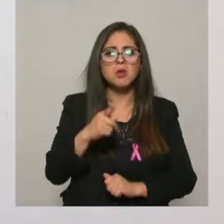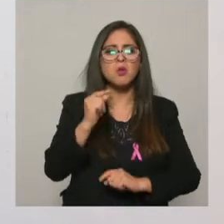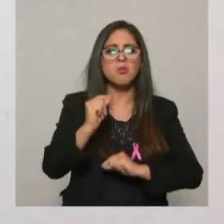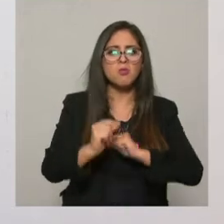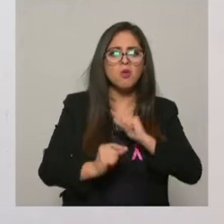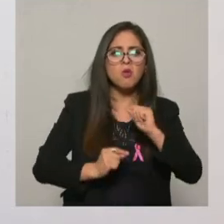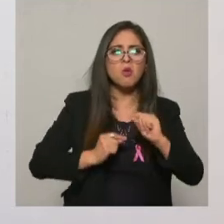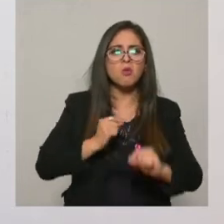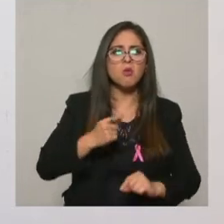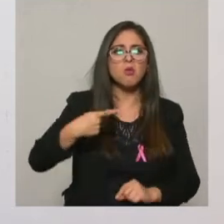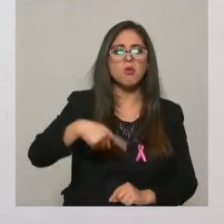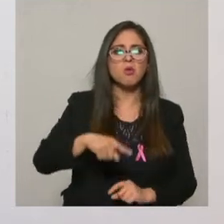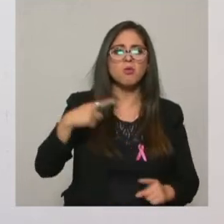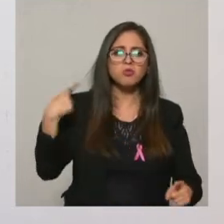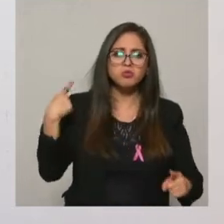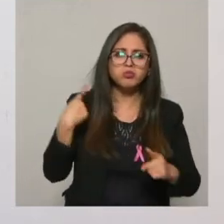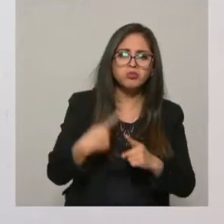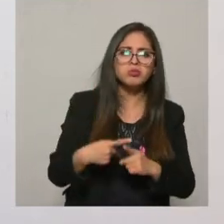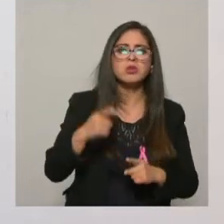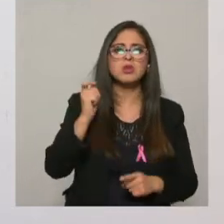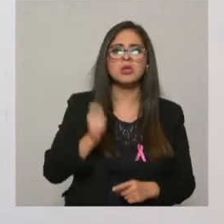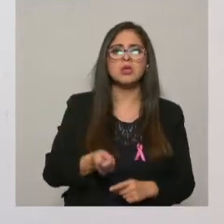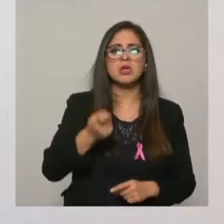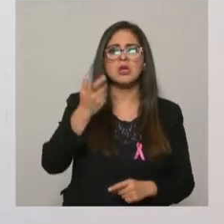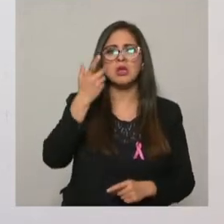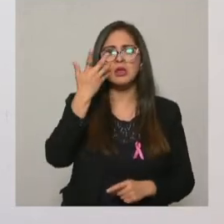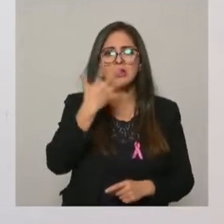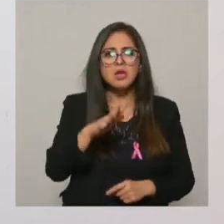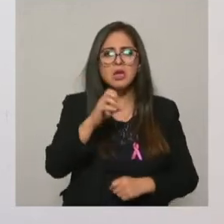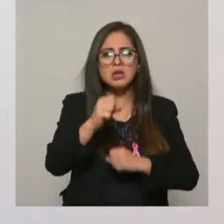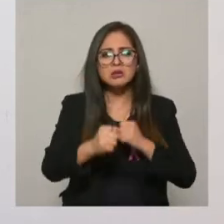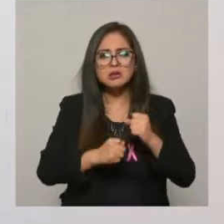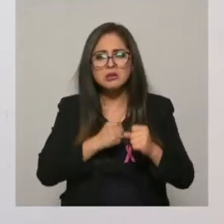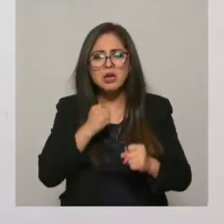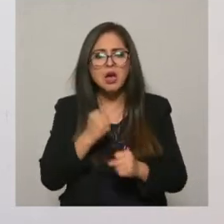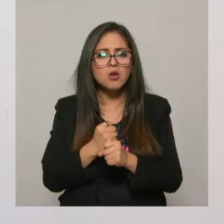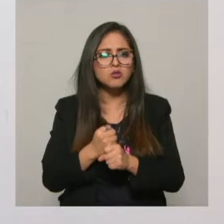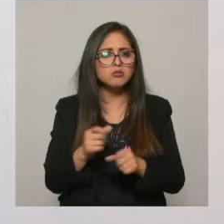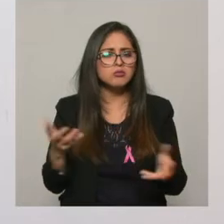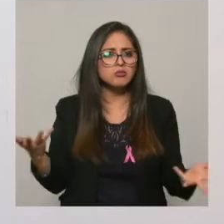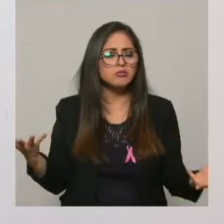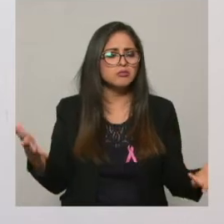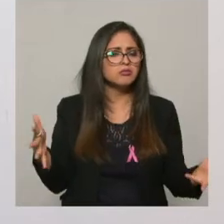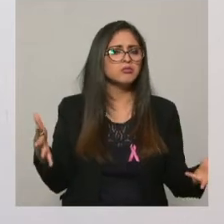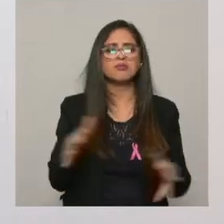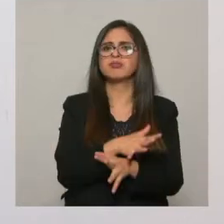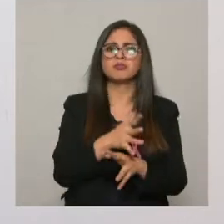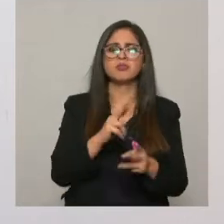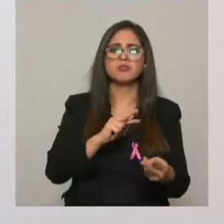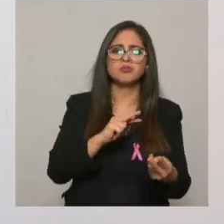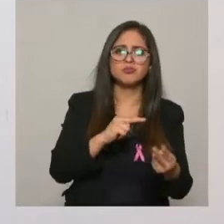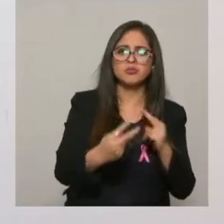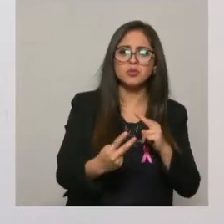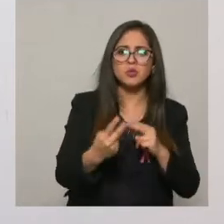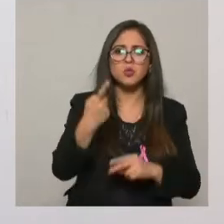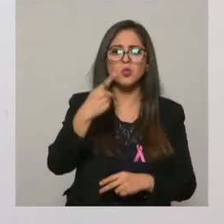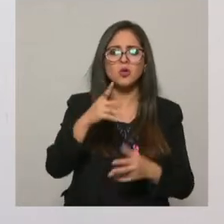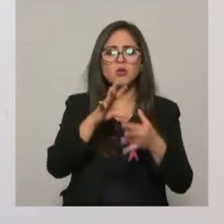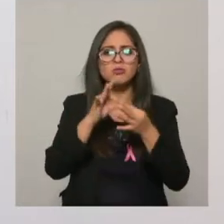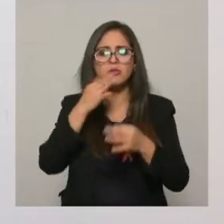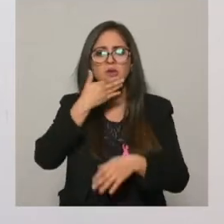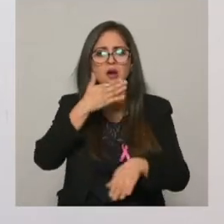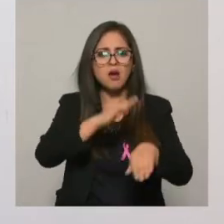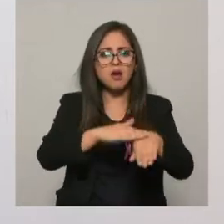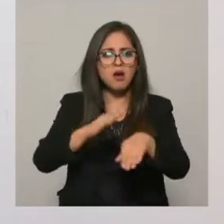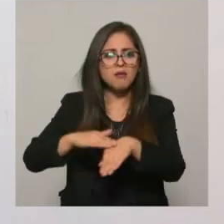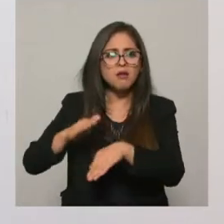de una década y media, se revirtió. O sea, hubo una especie de alerta en la sociedad